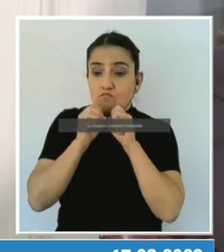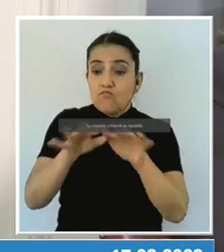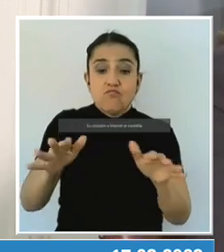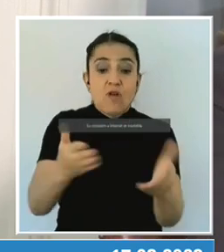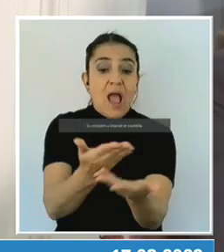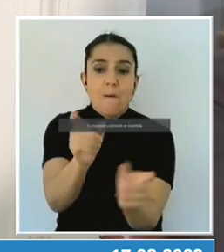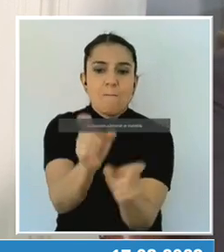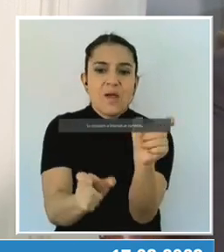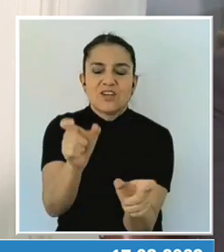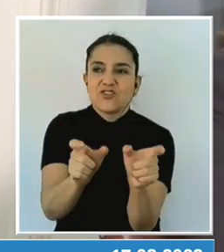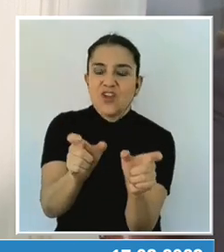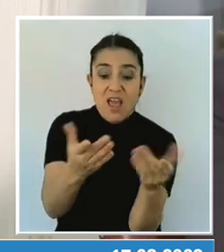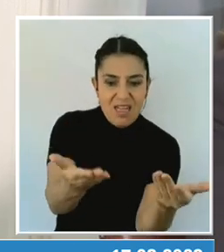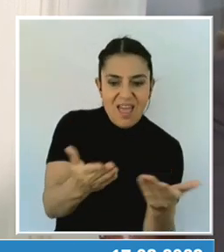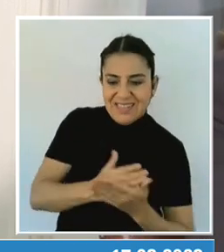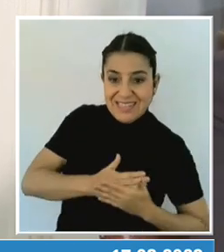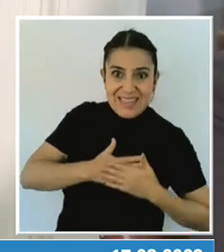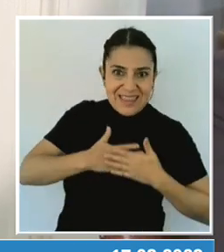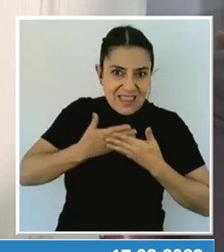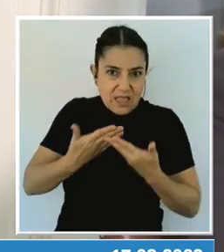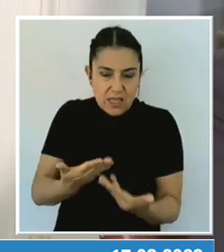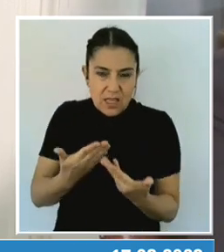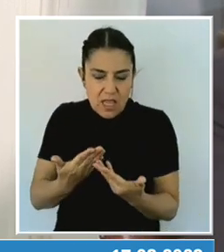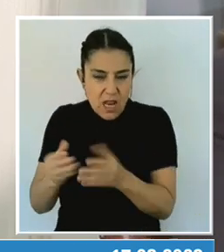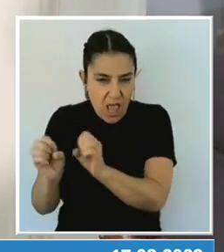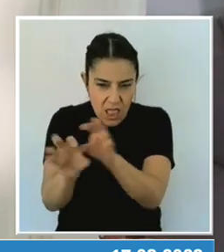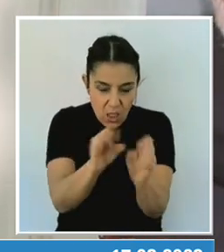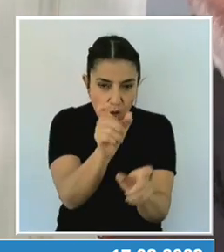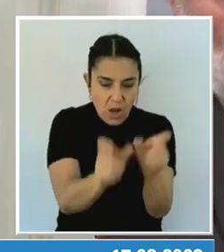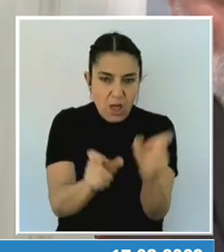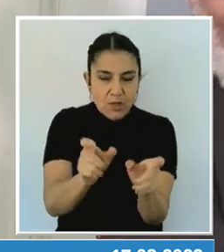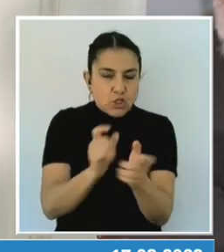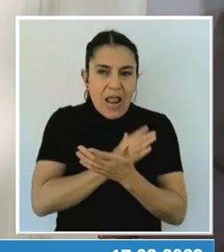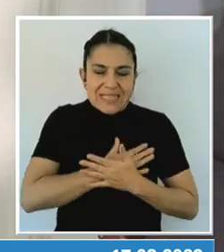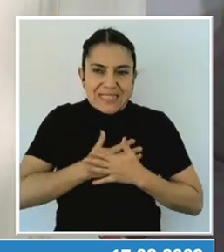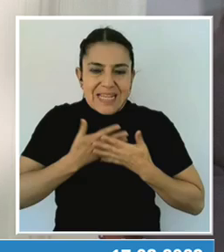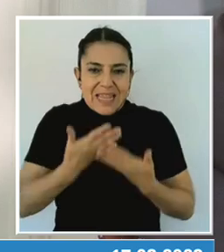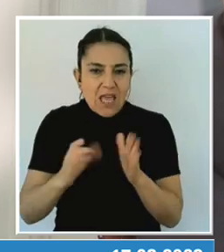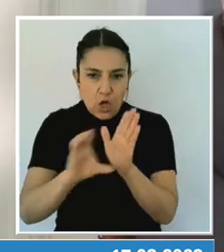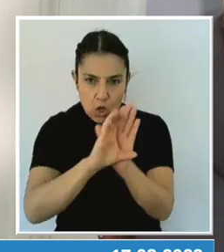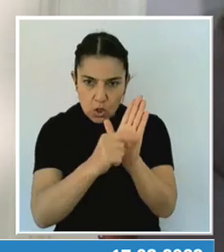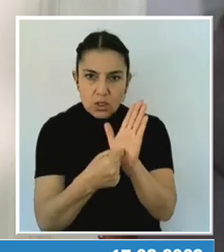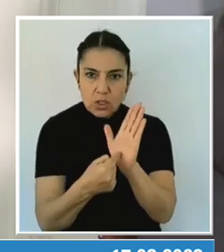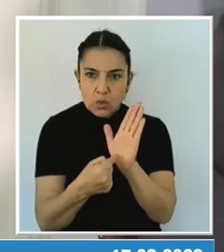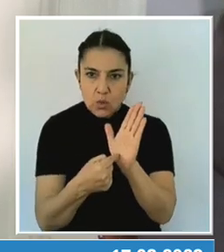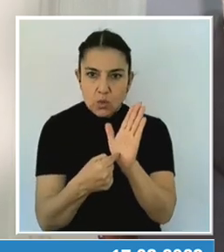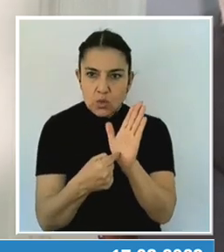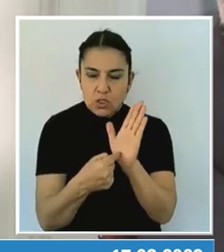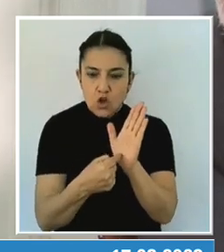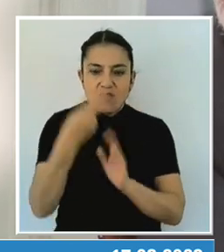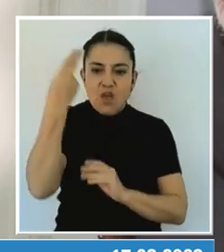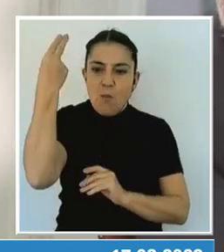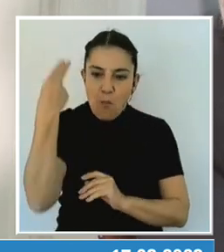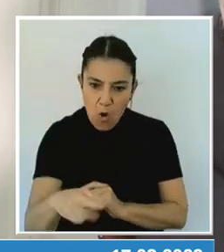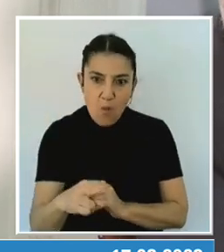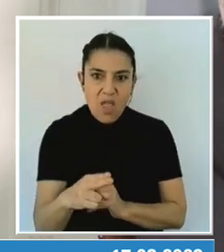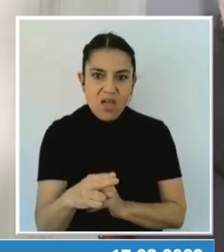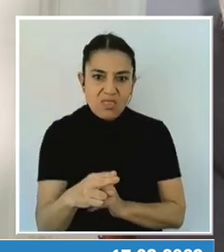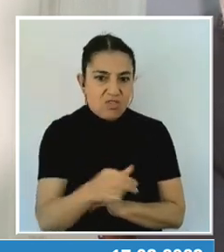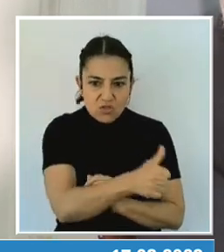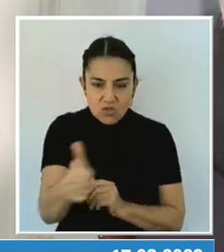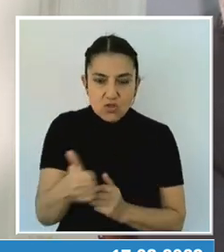educar a la gente en que sientan que la Constitución llegue a ser propia. Yo recuerdo a un